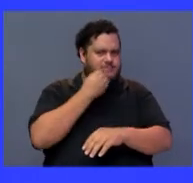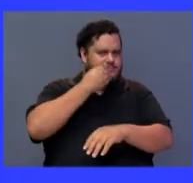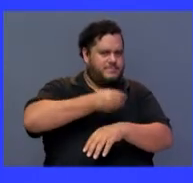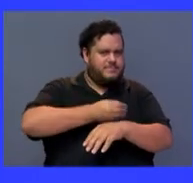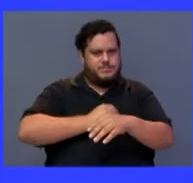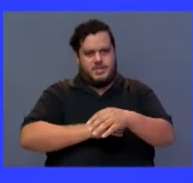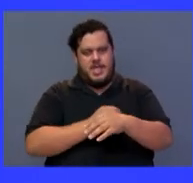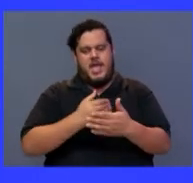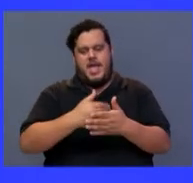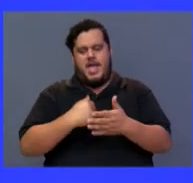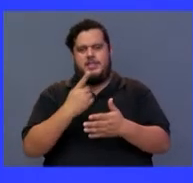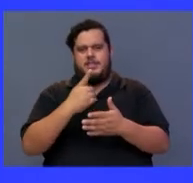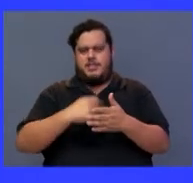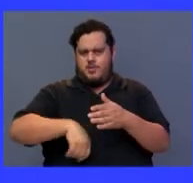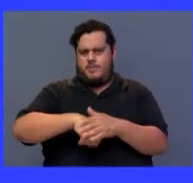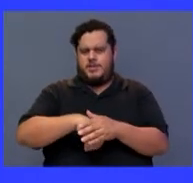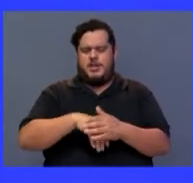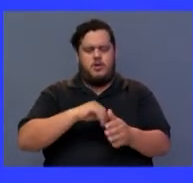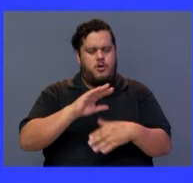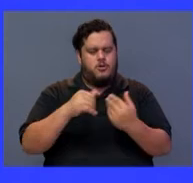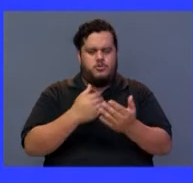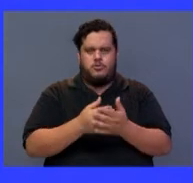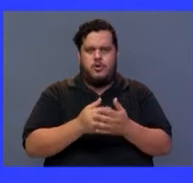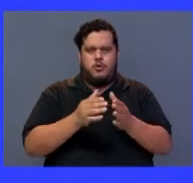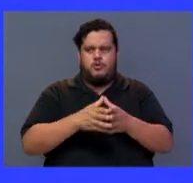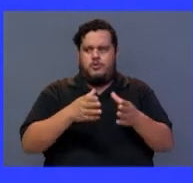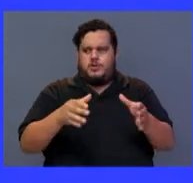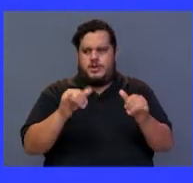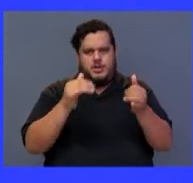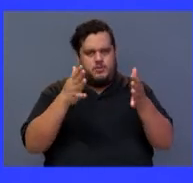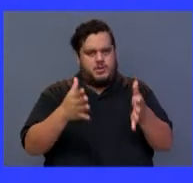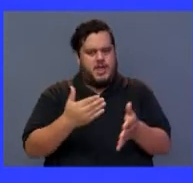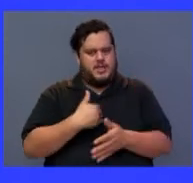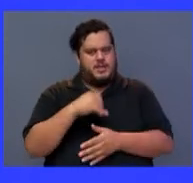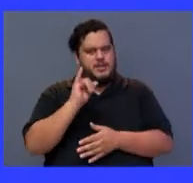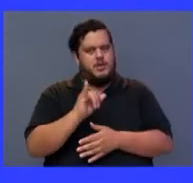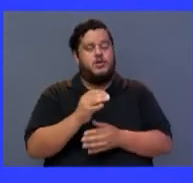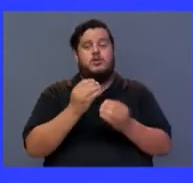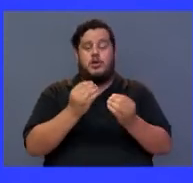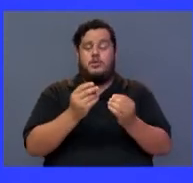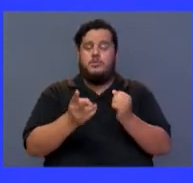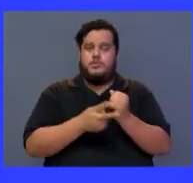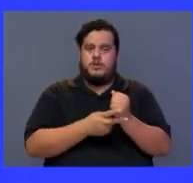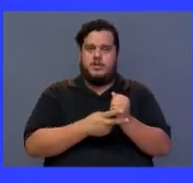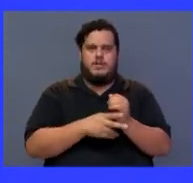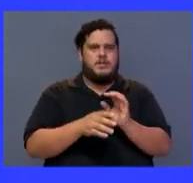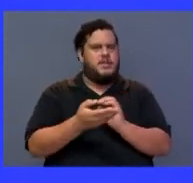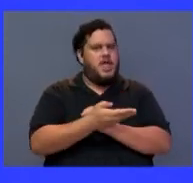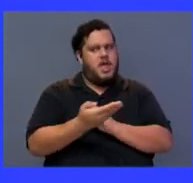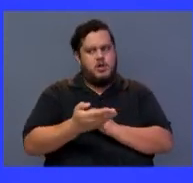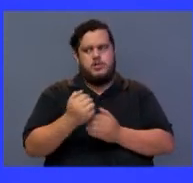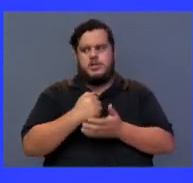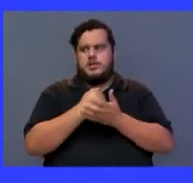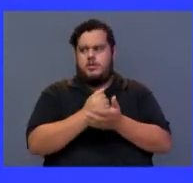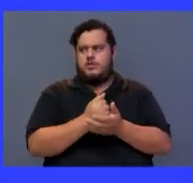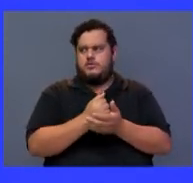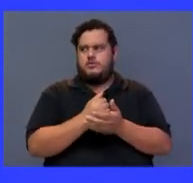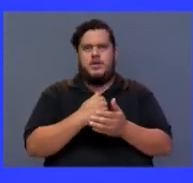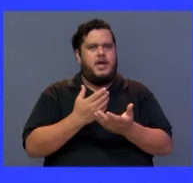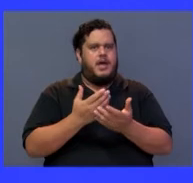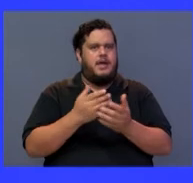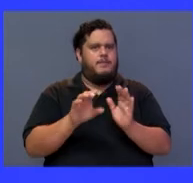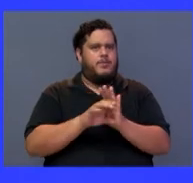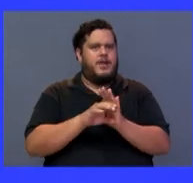de un partido, que creo que casi todos los grandes jugadores han tenido esos en muchas ocasiones, cosas que lo ayudan incluso a generar